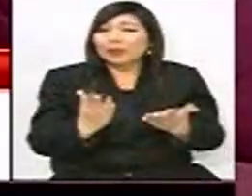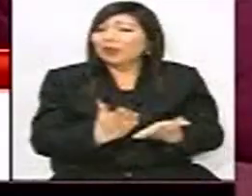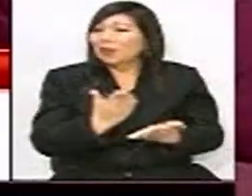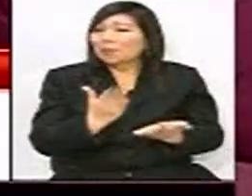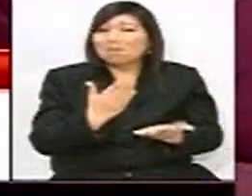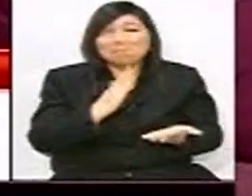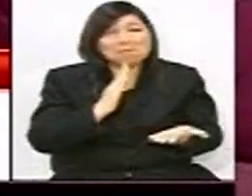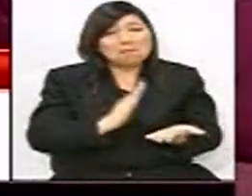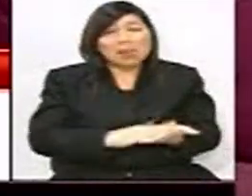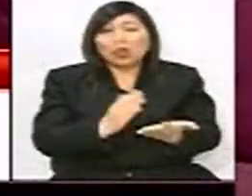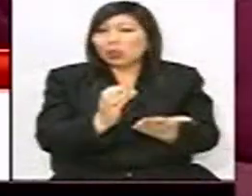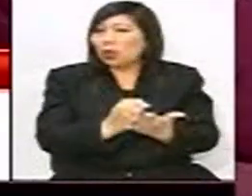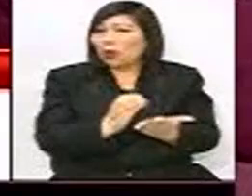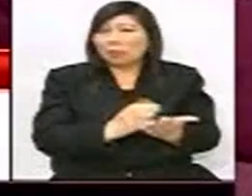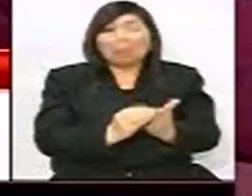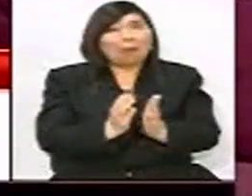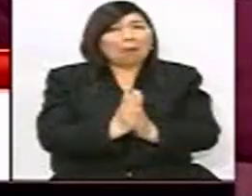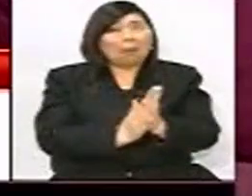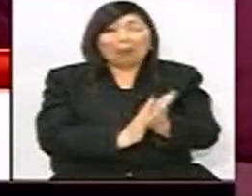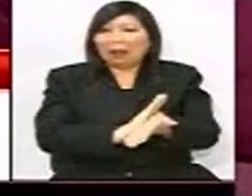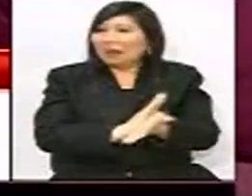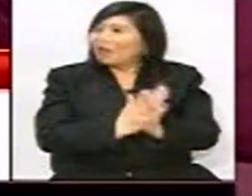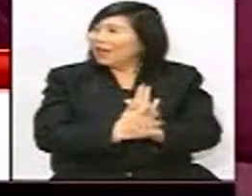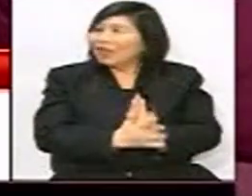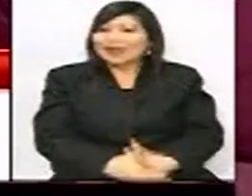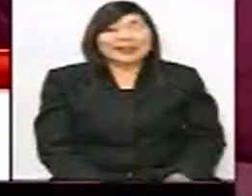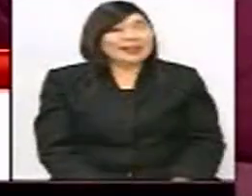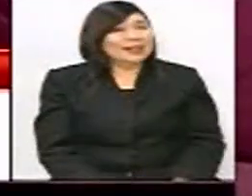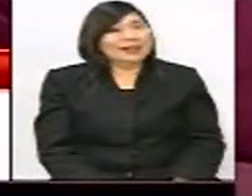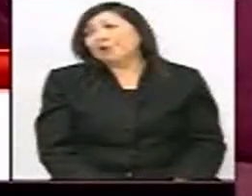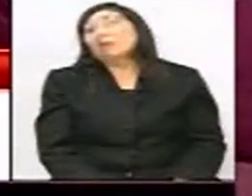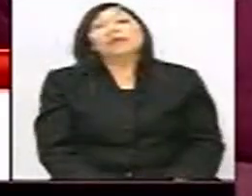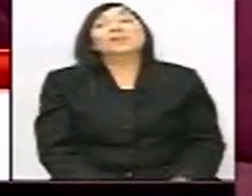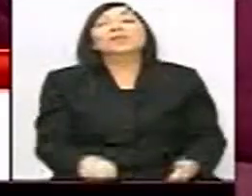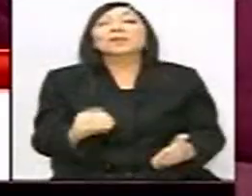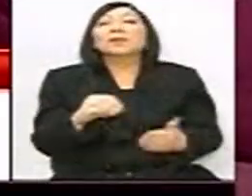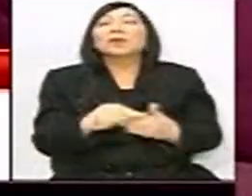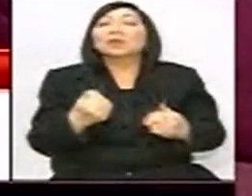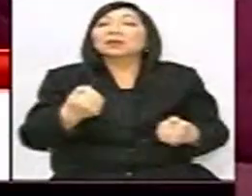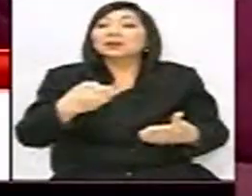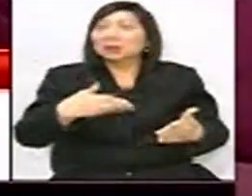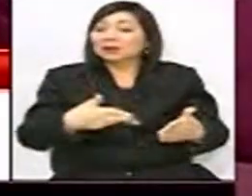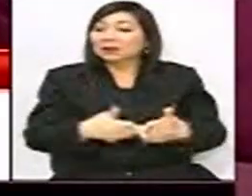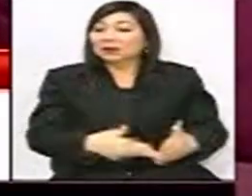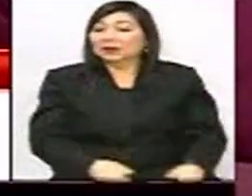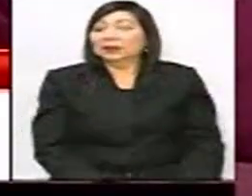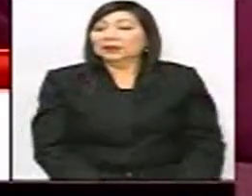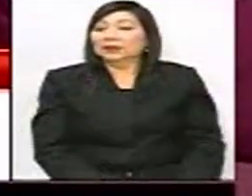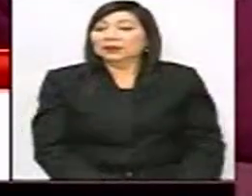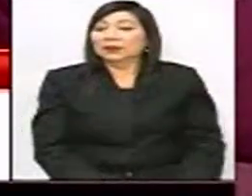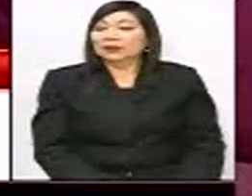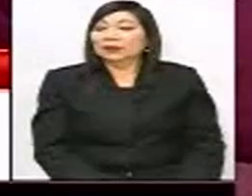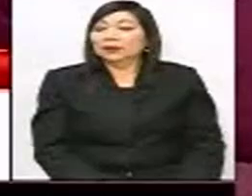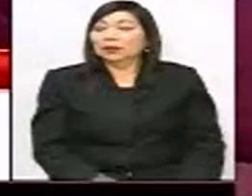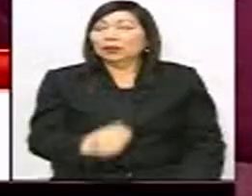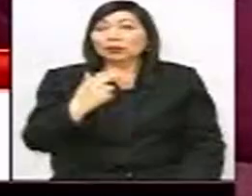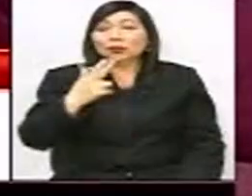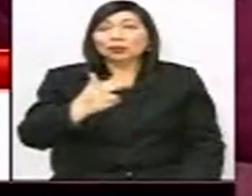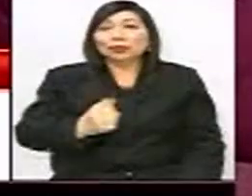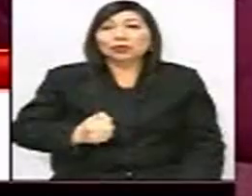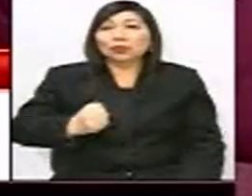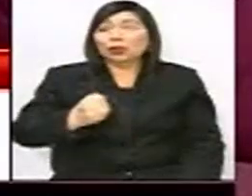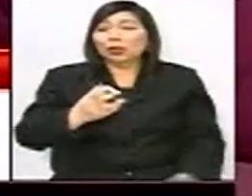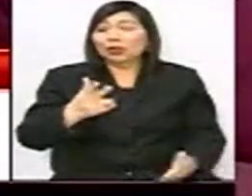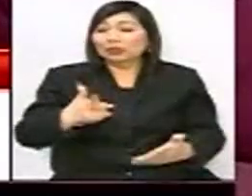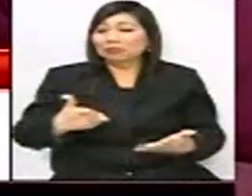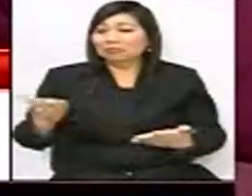tipo de contrato. Es un contrato que no beneficiaba a nada ni a nadie. A veces uno paga un peaje, mira, si solo va a una Chorrillos, si iría